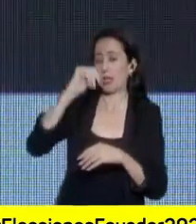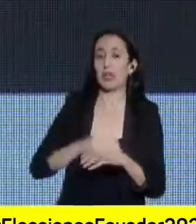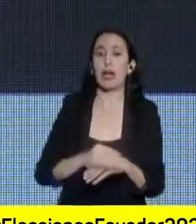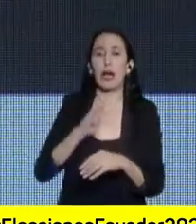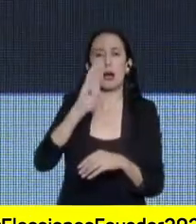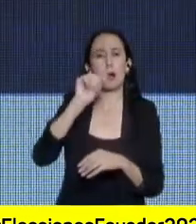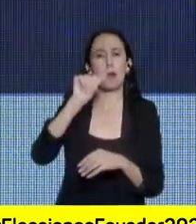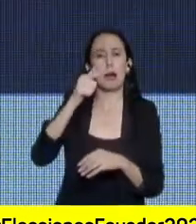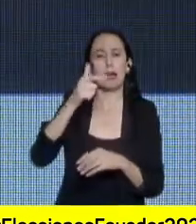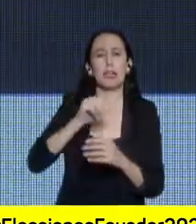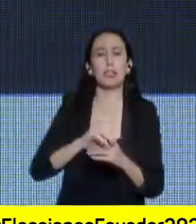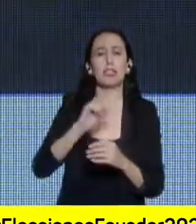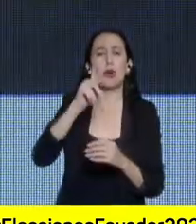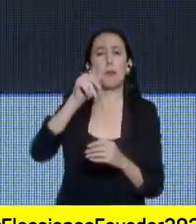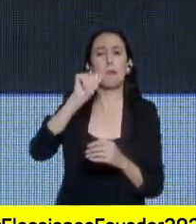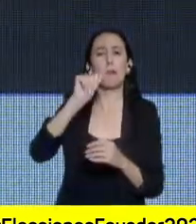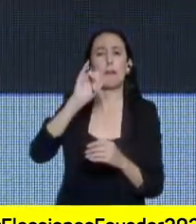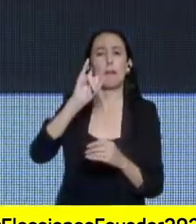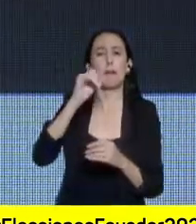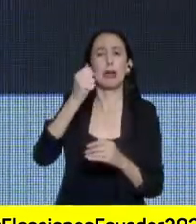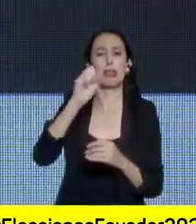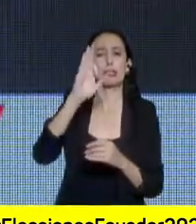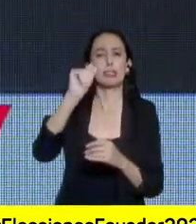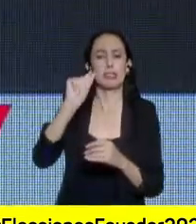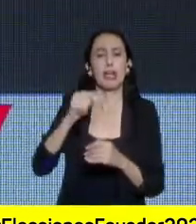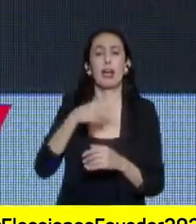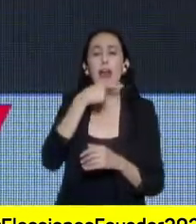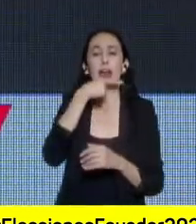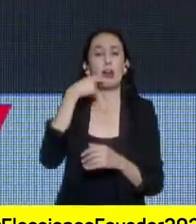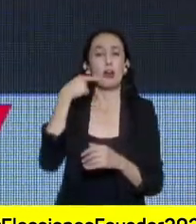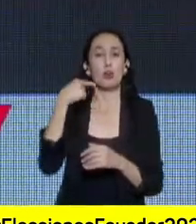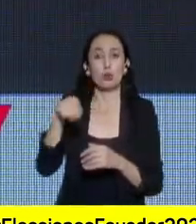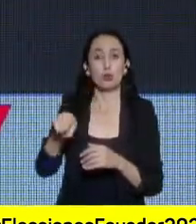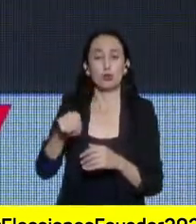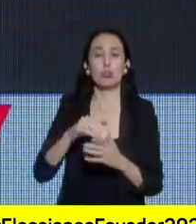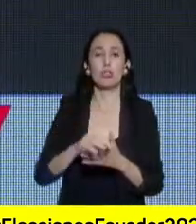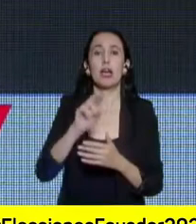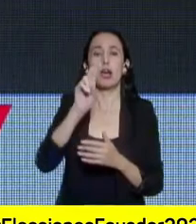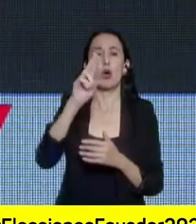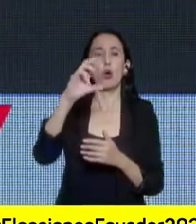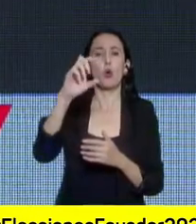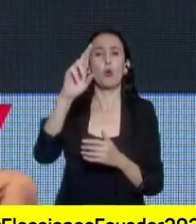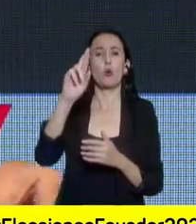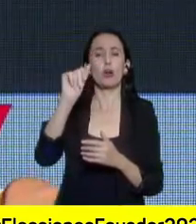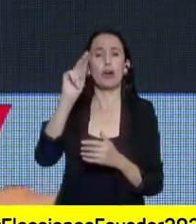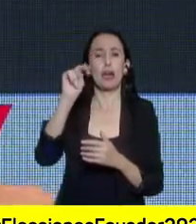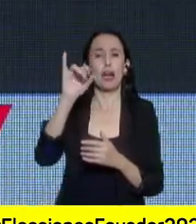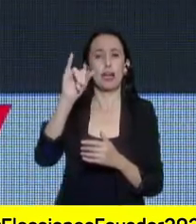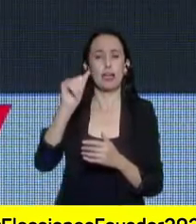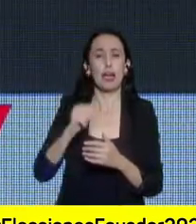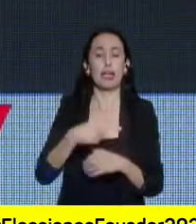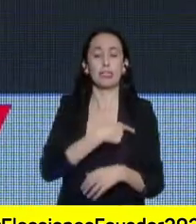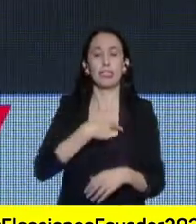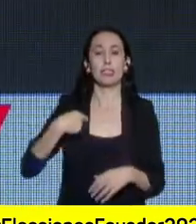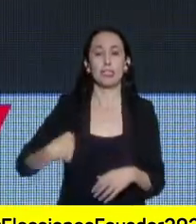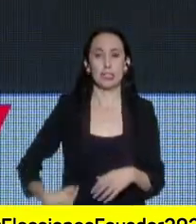Bangladesh, Pakistán, Rusia, Ucrania, Indonesia y